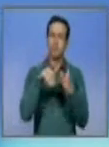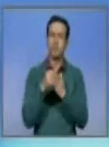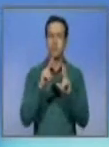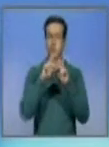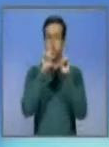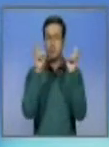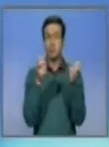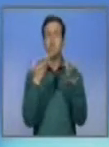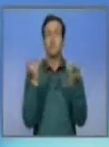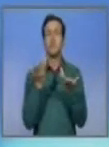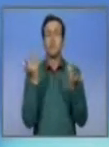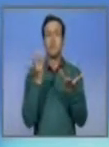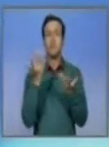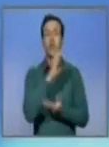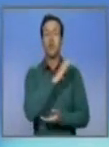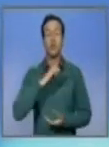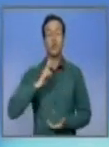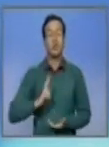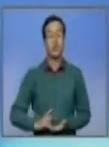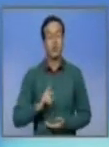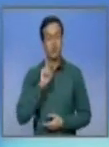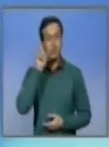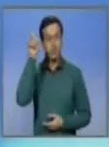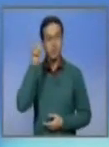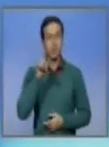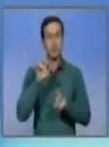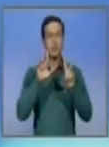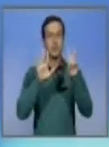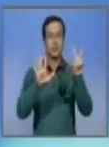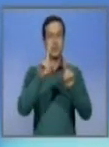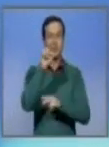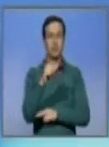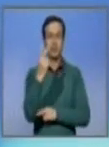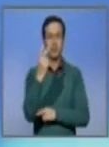más información de lo que ocurra en Costa Rica. 7:12, Noticias del Mundo.